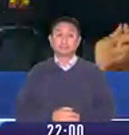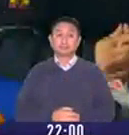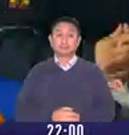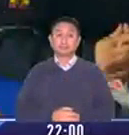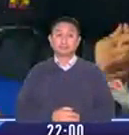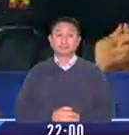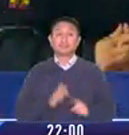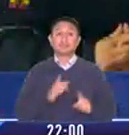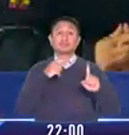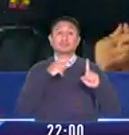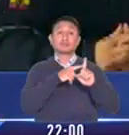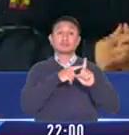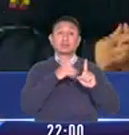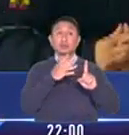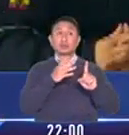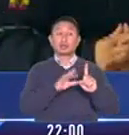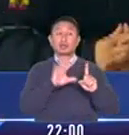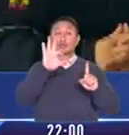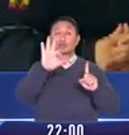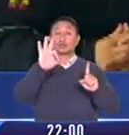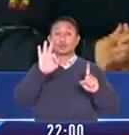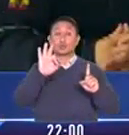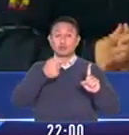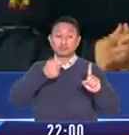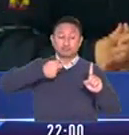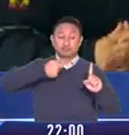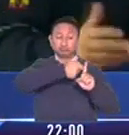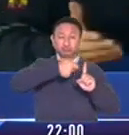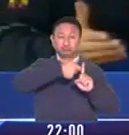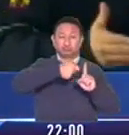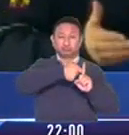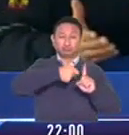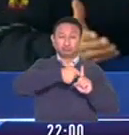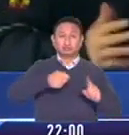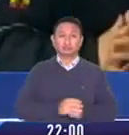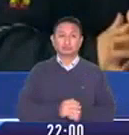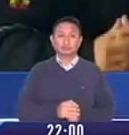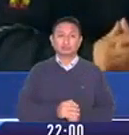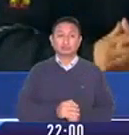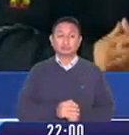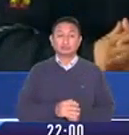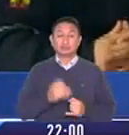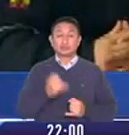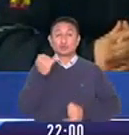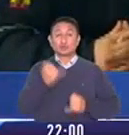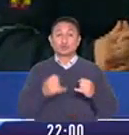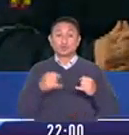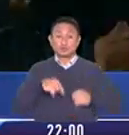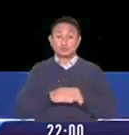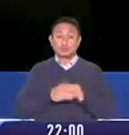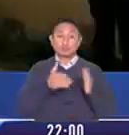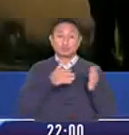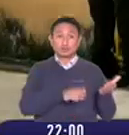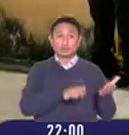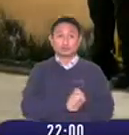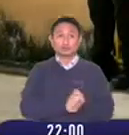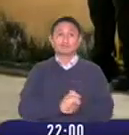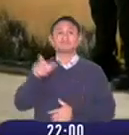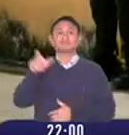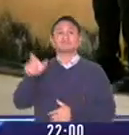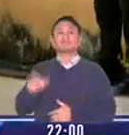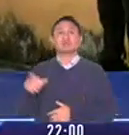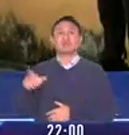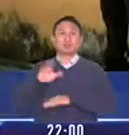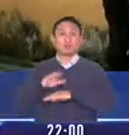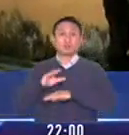recibido alrededor de 9 puñaladas en su humanidad, que finalmente le terminaron quitando la vida. El responsable sería